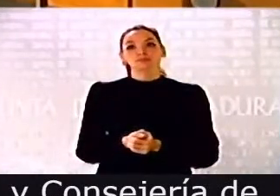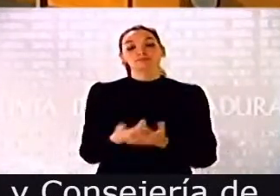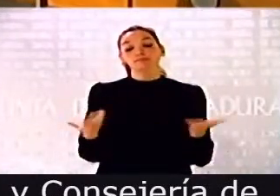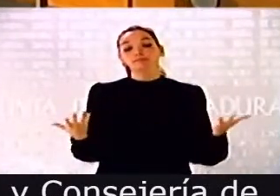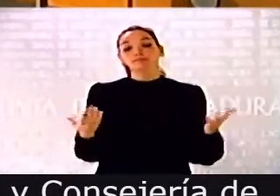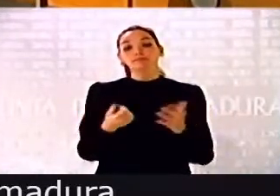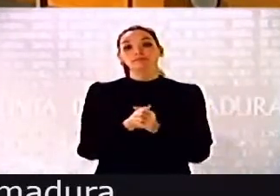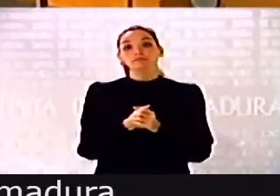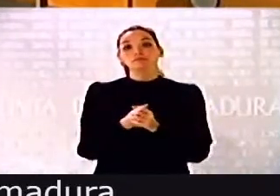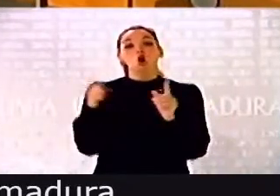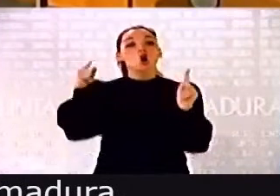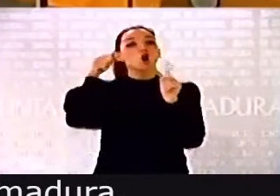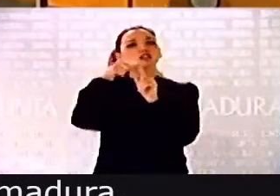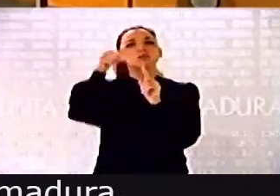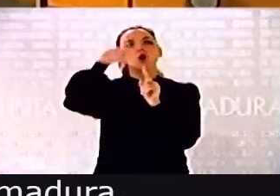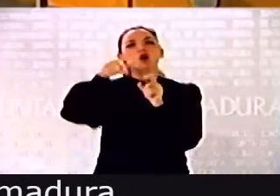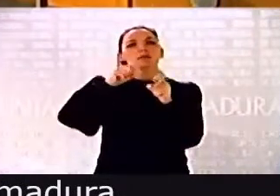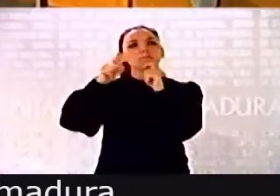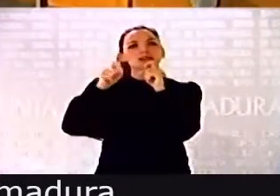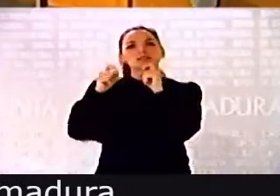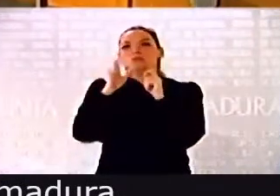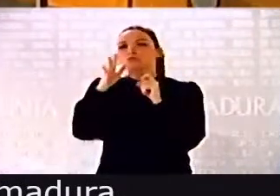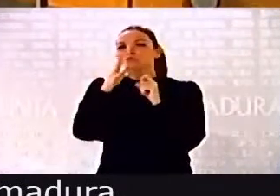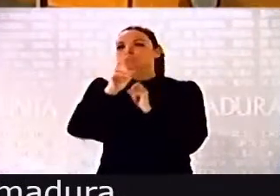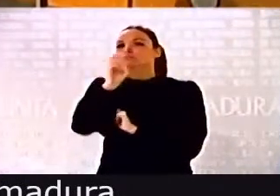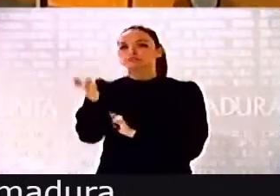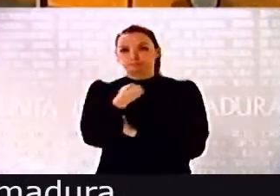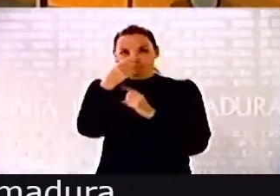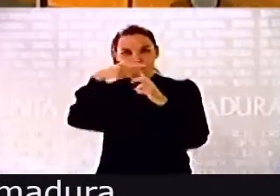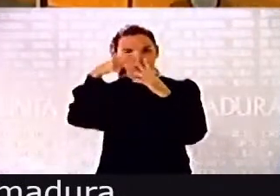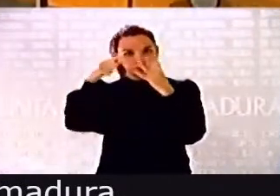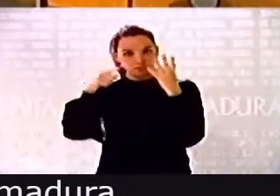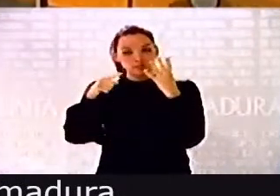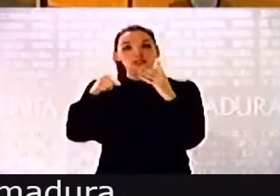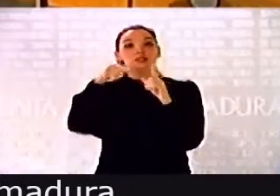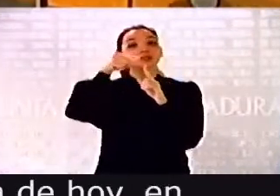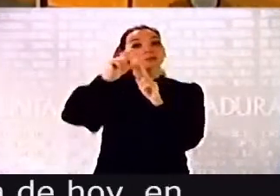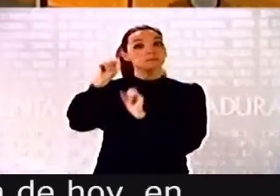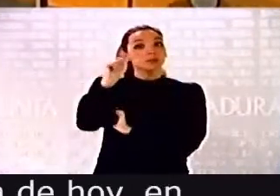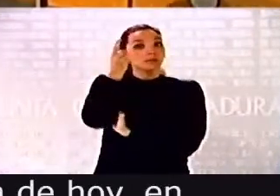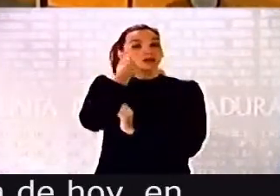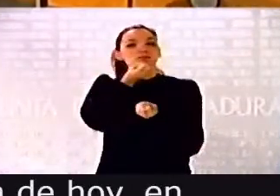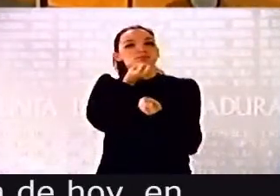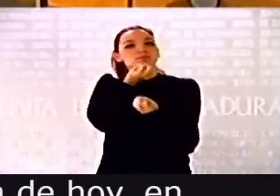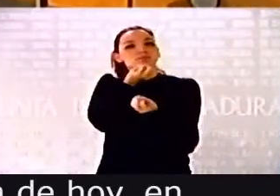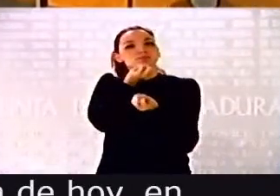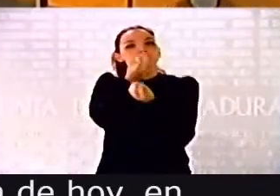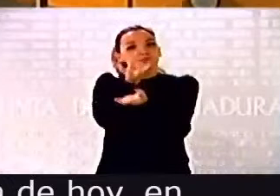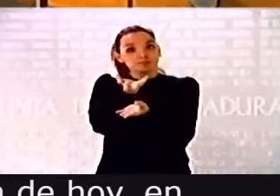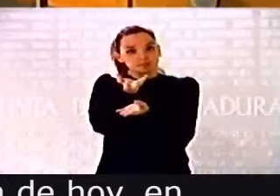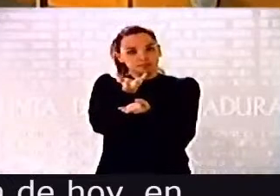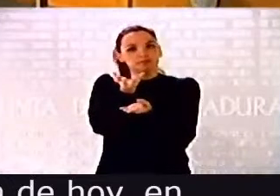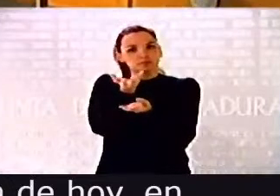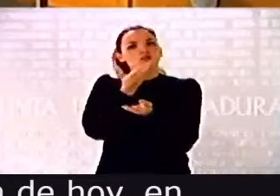Tenemos varios objetivos para la rueda de prensa de hoy. En primer lugar, darles a conocer la situación